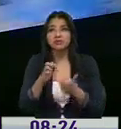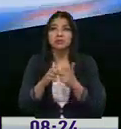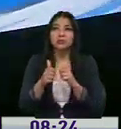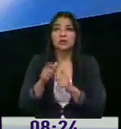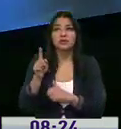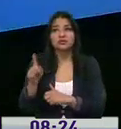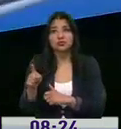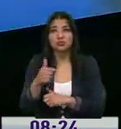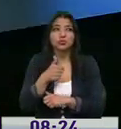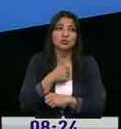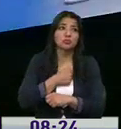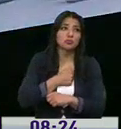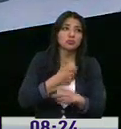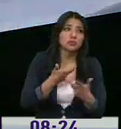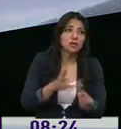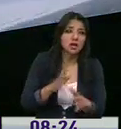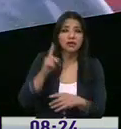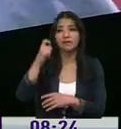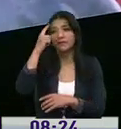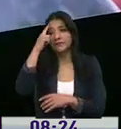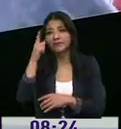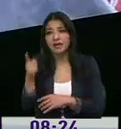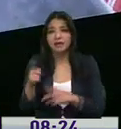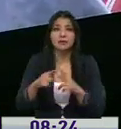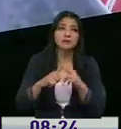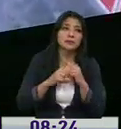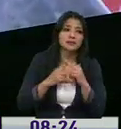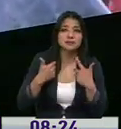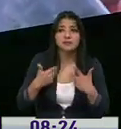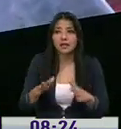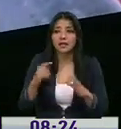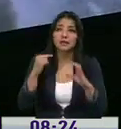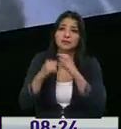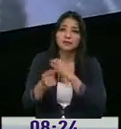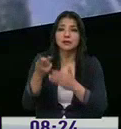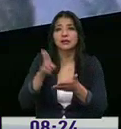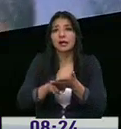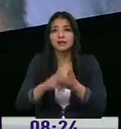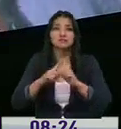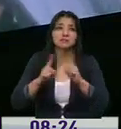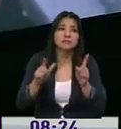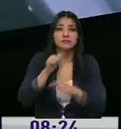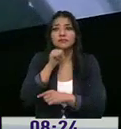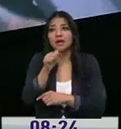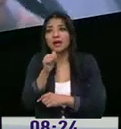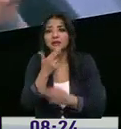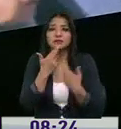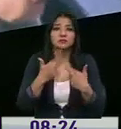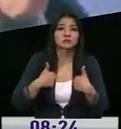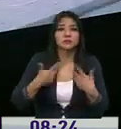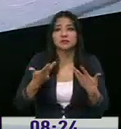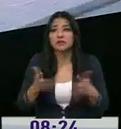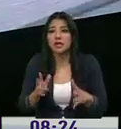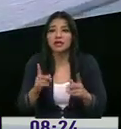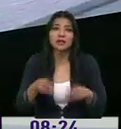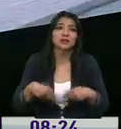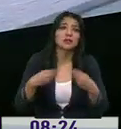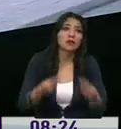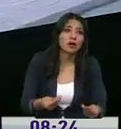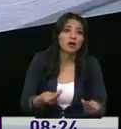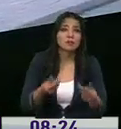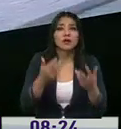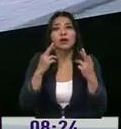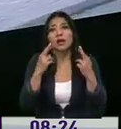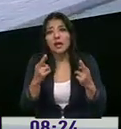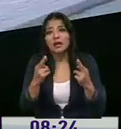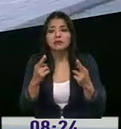no somos los dueños, es el gobierno nacional, y hemos enviado las cartas, pero todavía no tenemos una respuesta, tendríamos que donarnos y ojalá se vaya